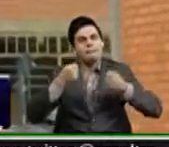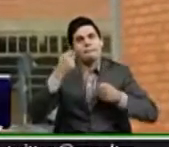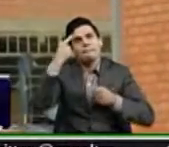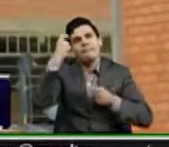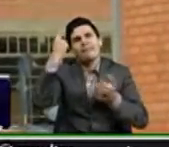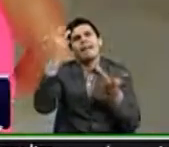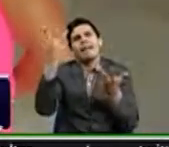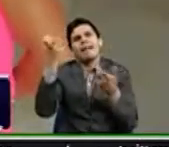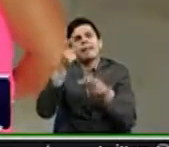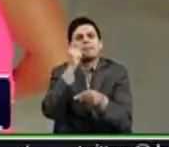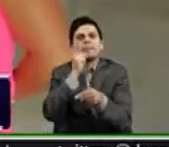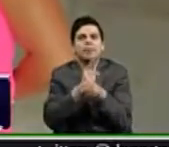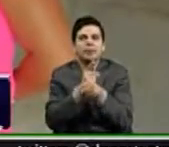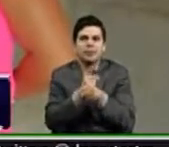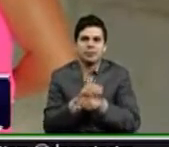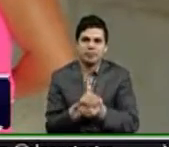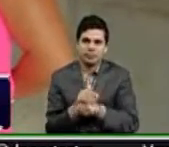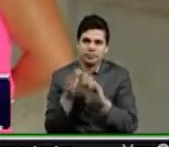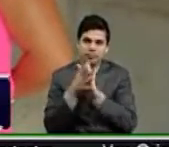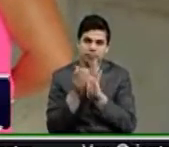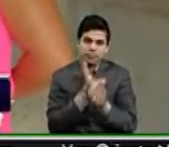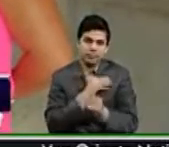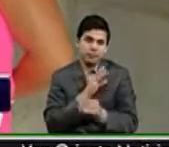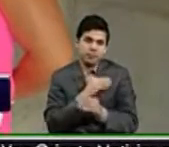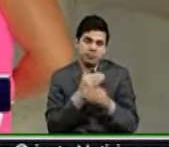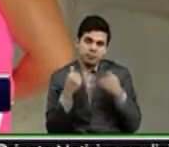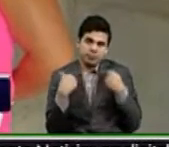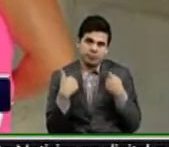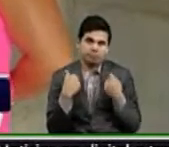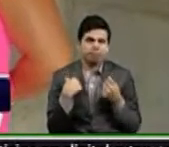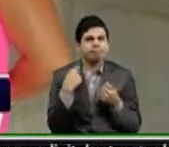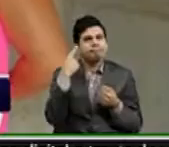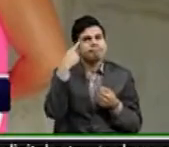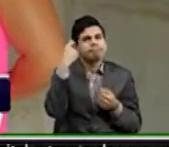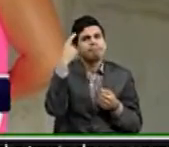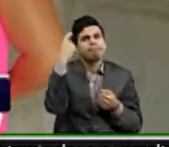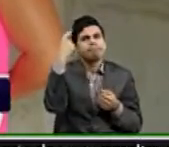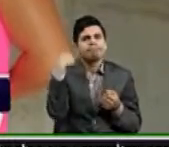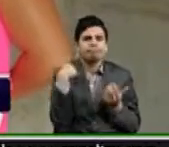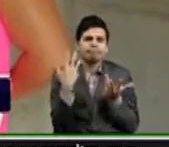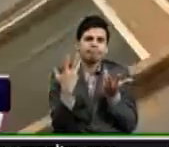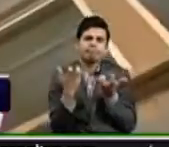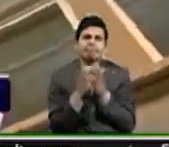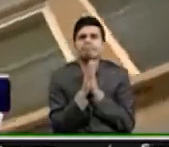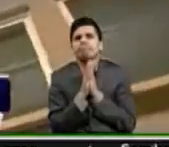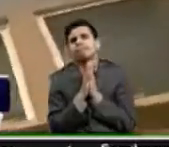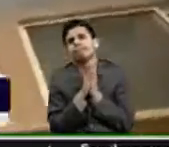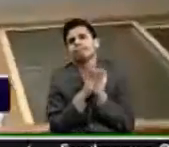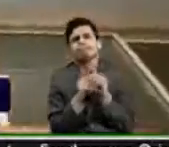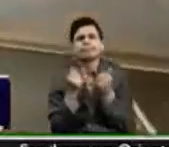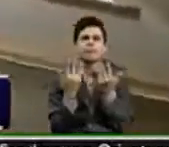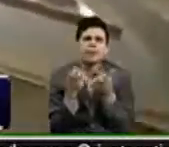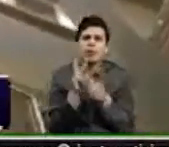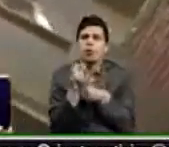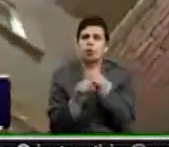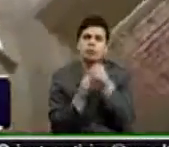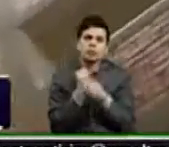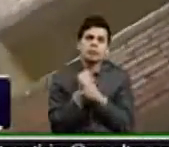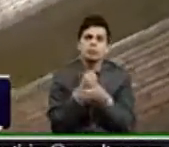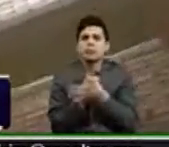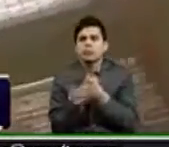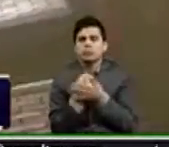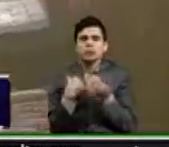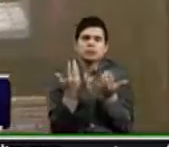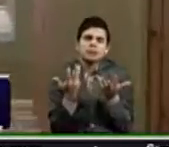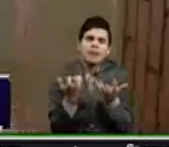hizo realidad. Muy contenta porque era un sueño que estábamos esperando hacía 8 años y hoy